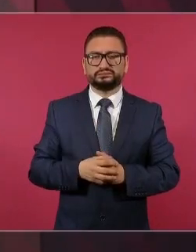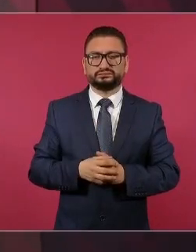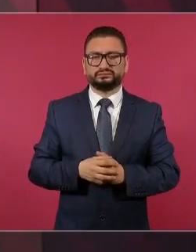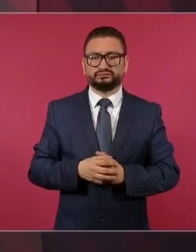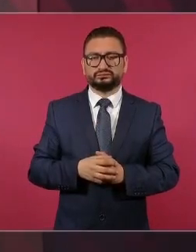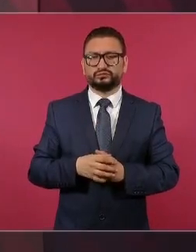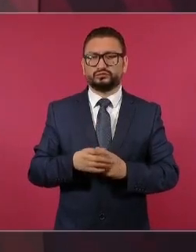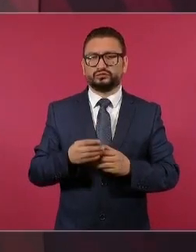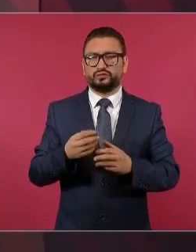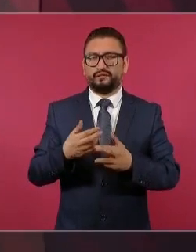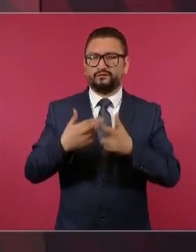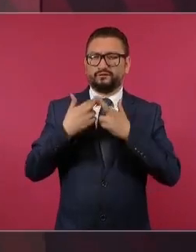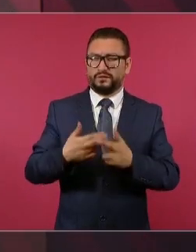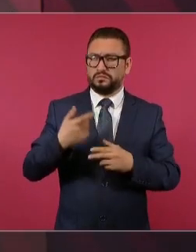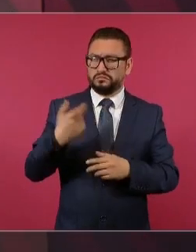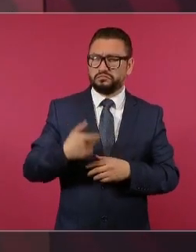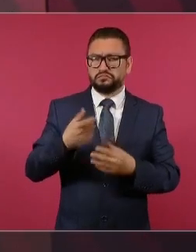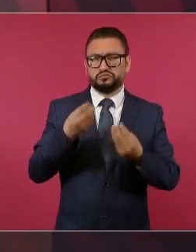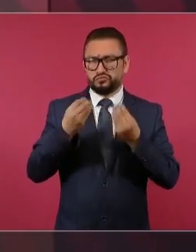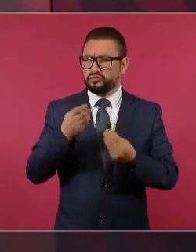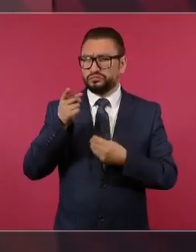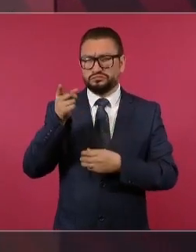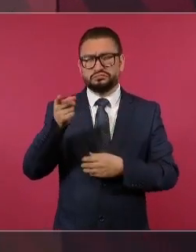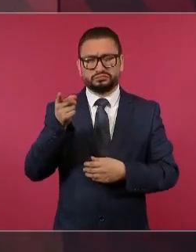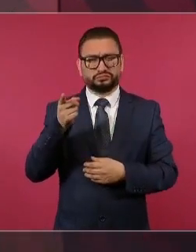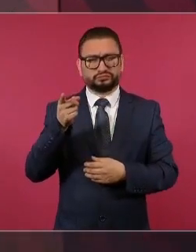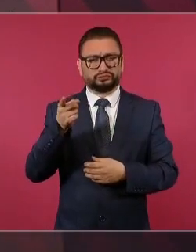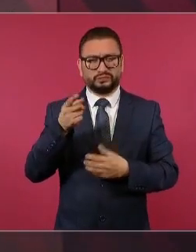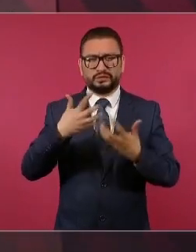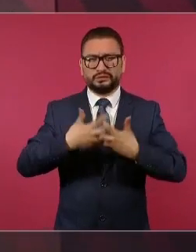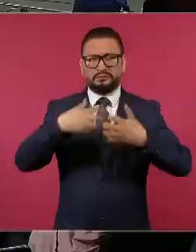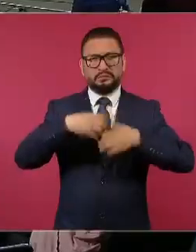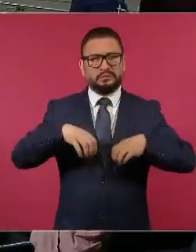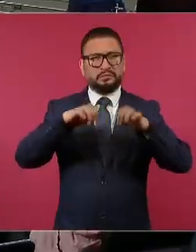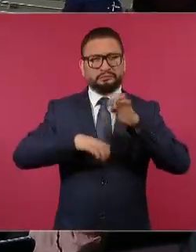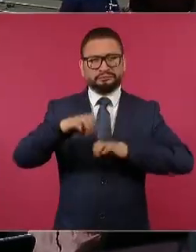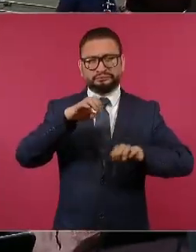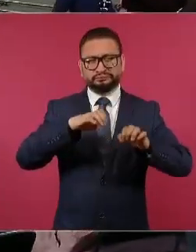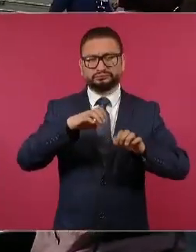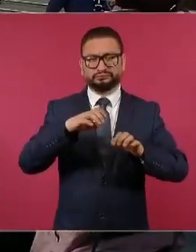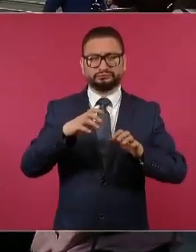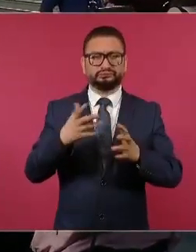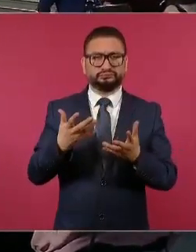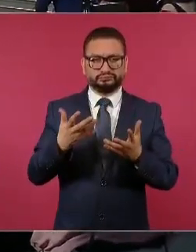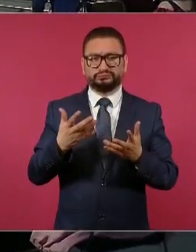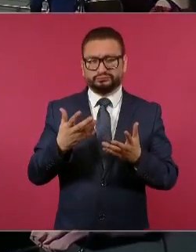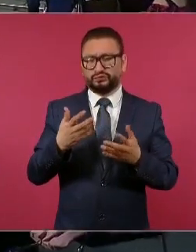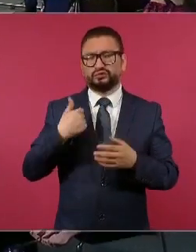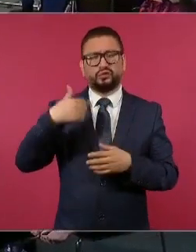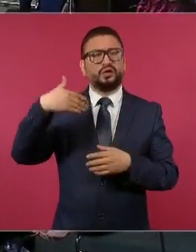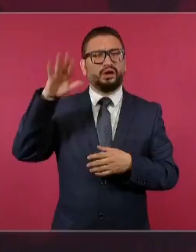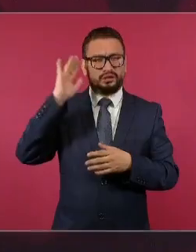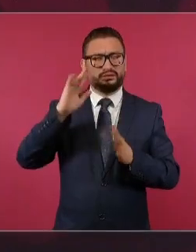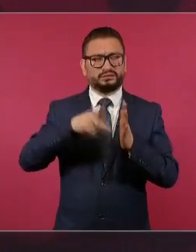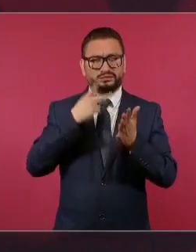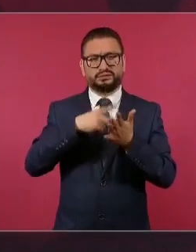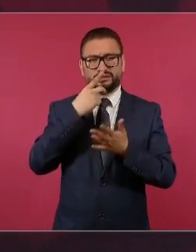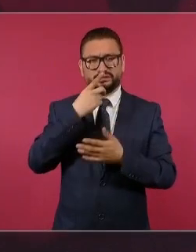con muchos recursos económicos, yo creo que es el empresario de, ya lo he dicho en otras